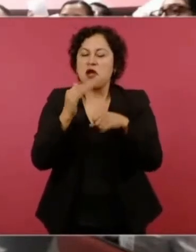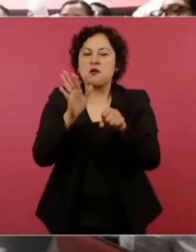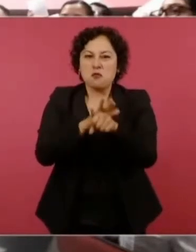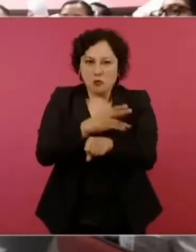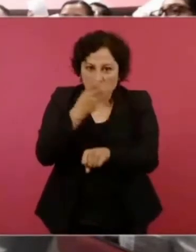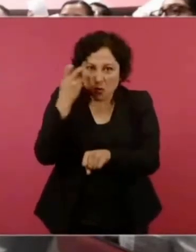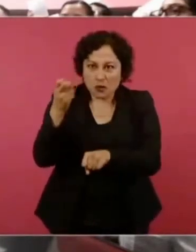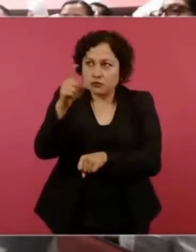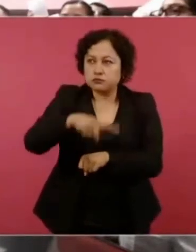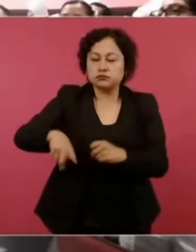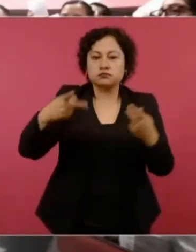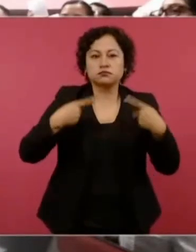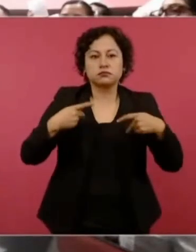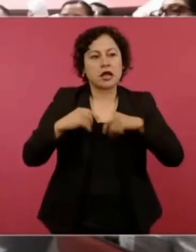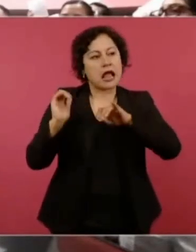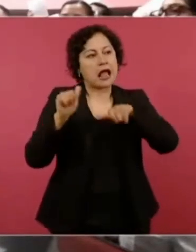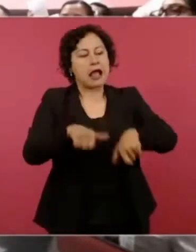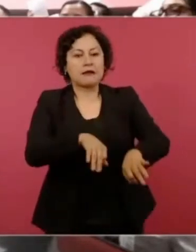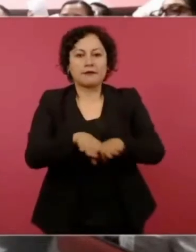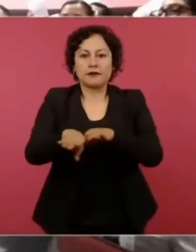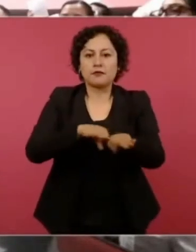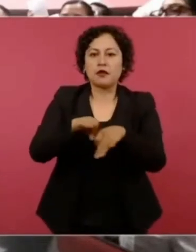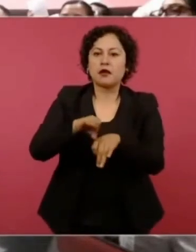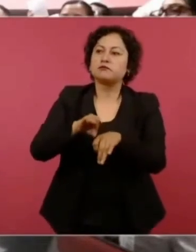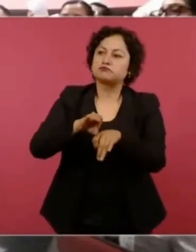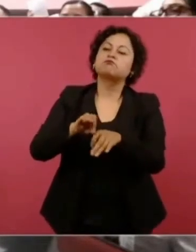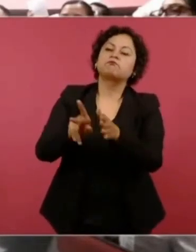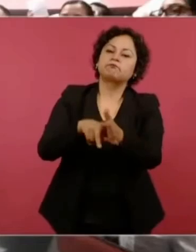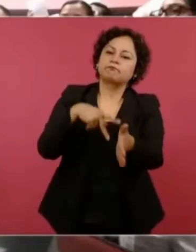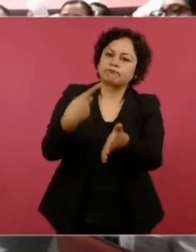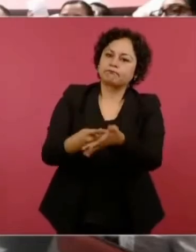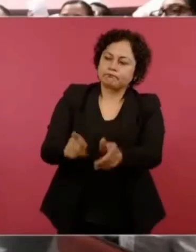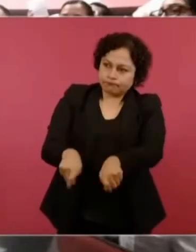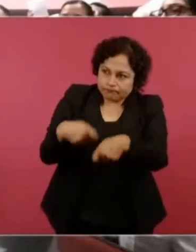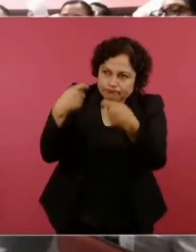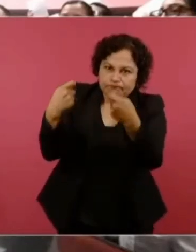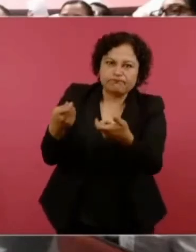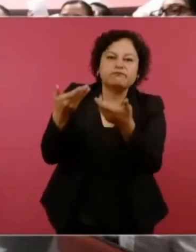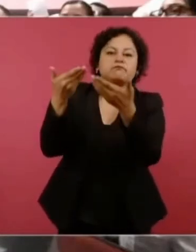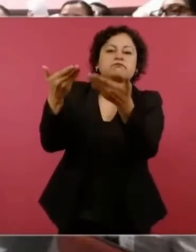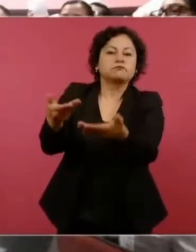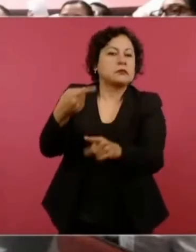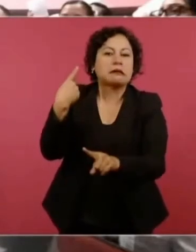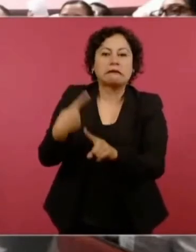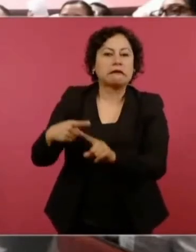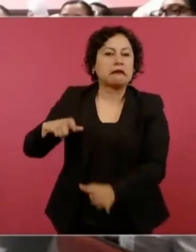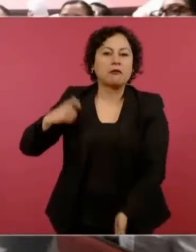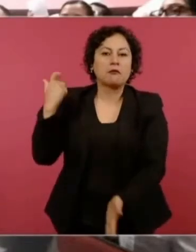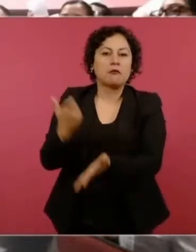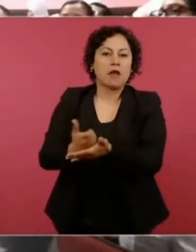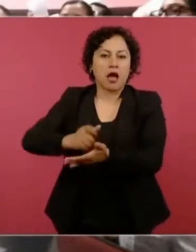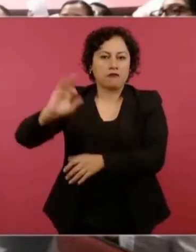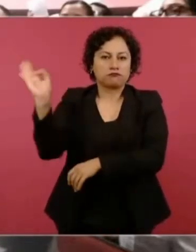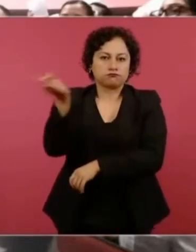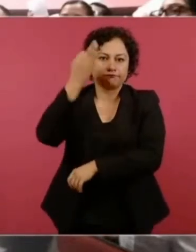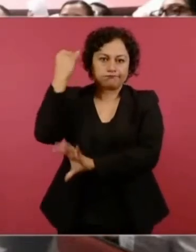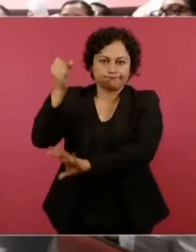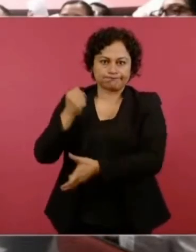todos los trabajadores, pero ya no en una base estatal, sino en una base federal de IMSS Bienestar.